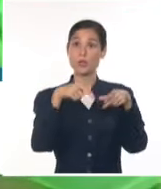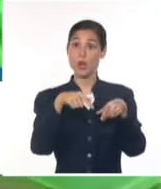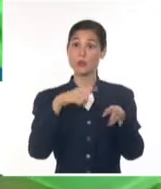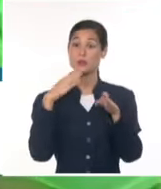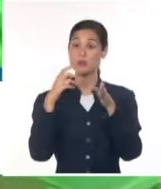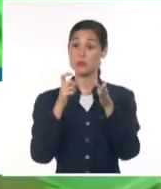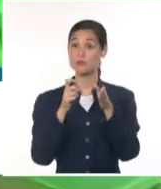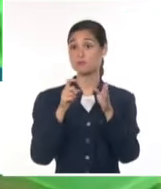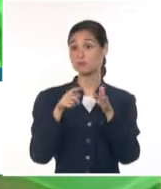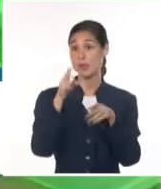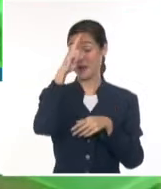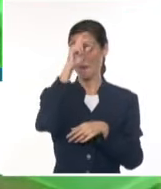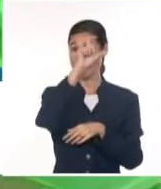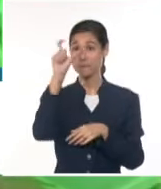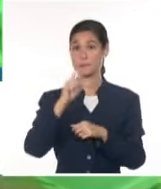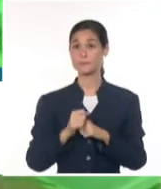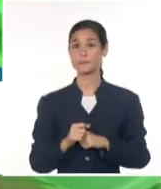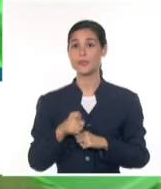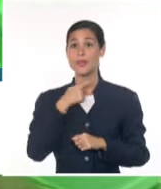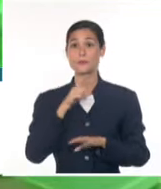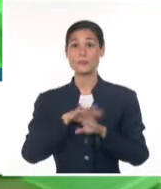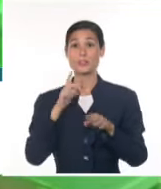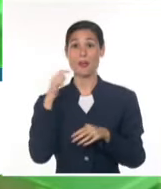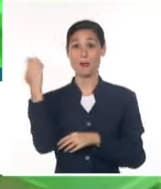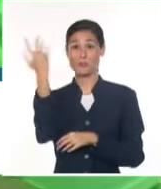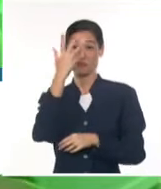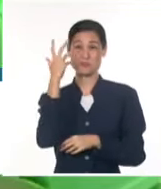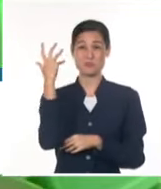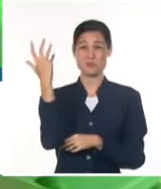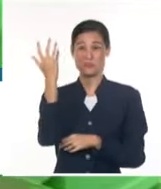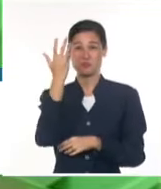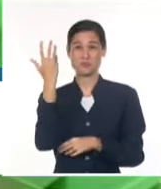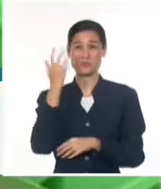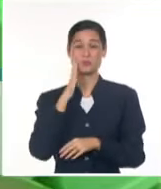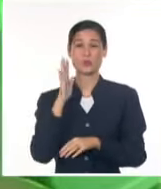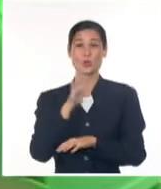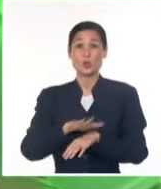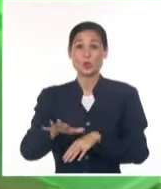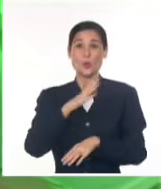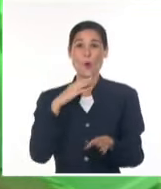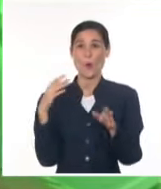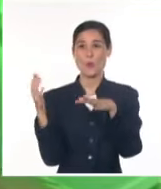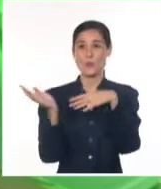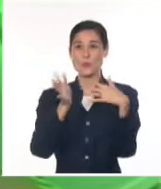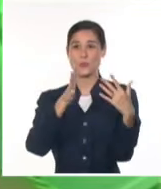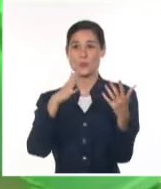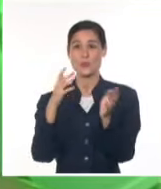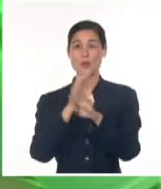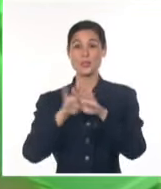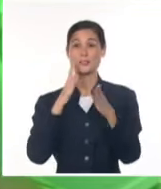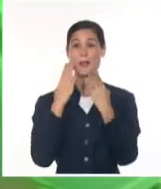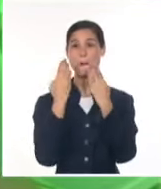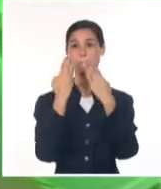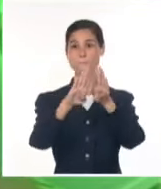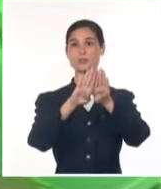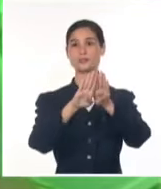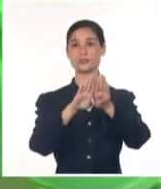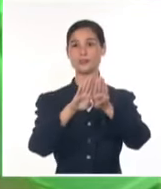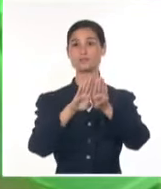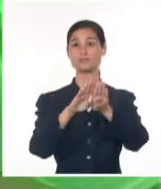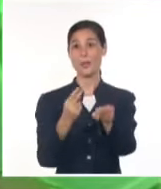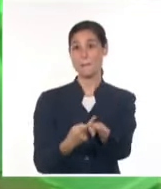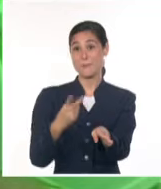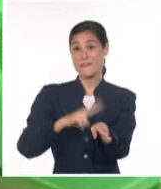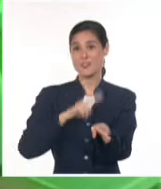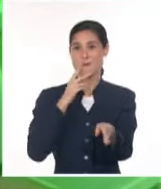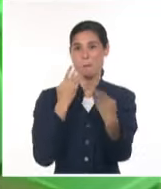momento, ya que bajo aquel huracán, bajo aquellos fuertes vientos, se tornaron hacia la puerta y resguardaron la puerta en ese momento